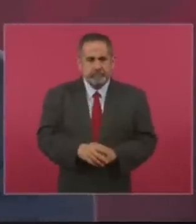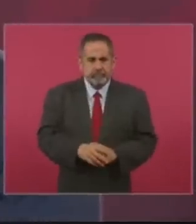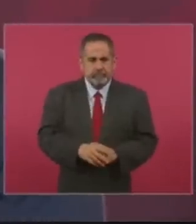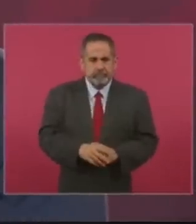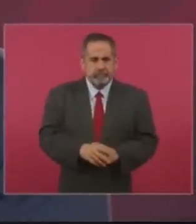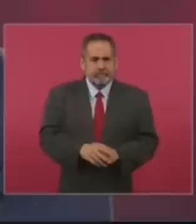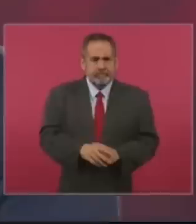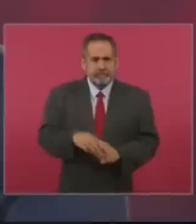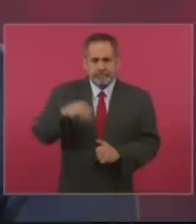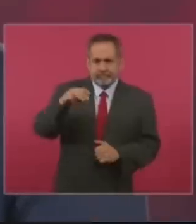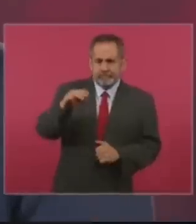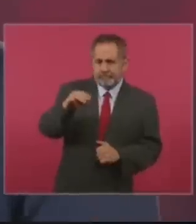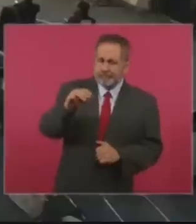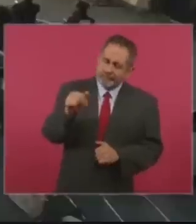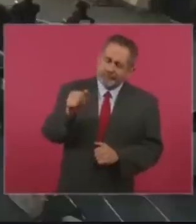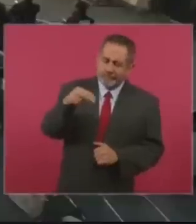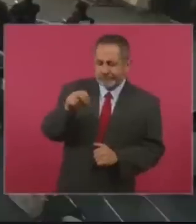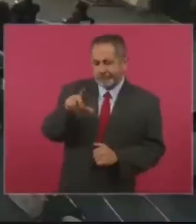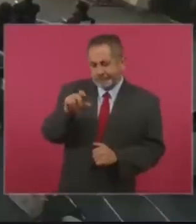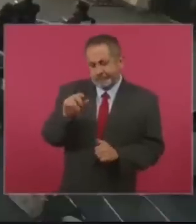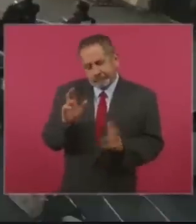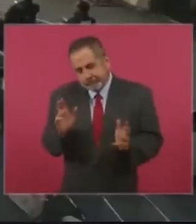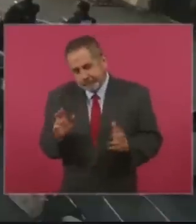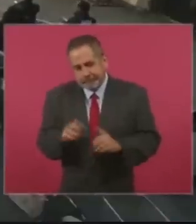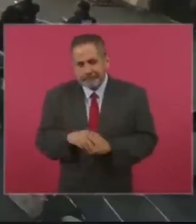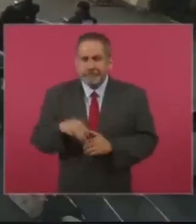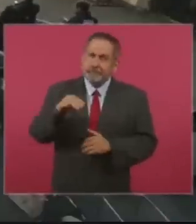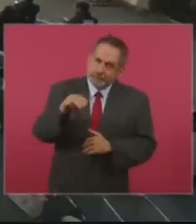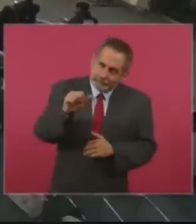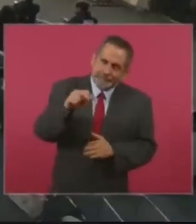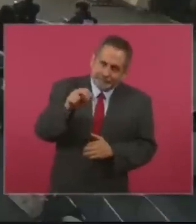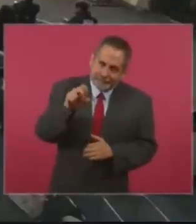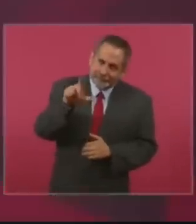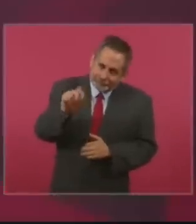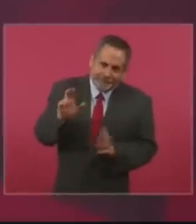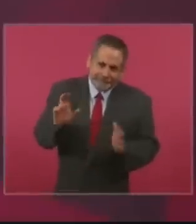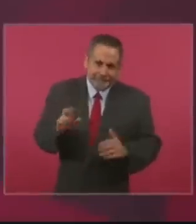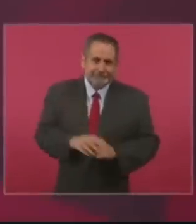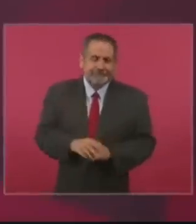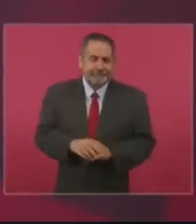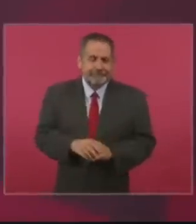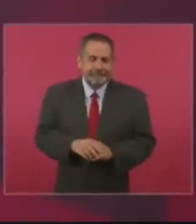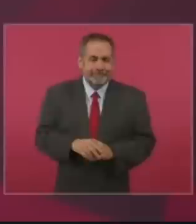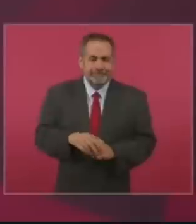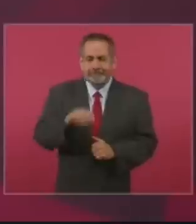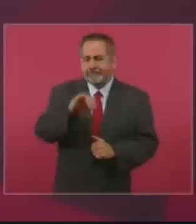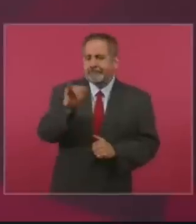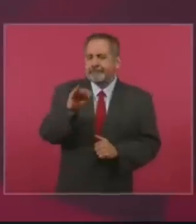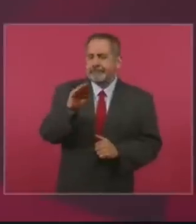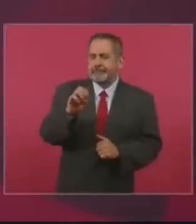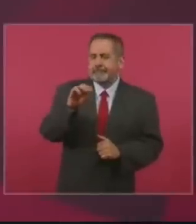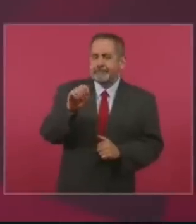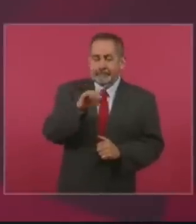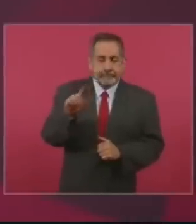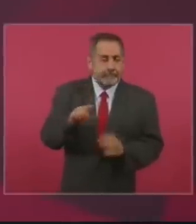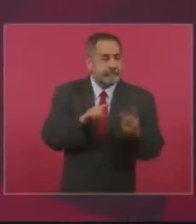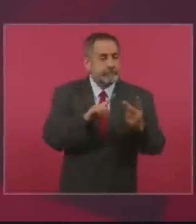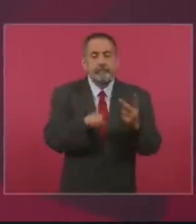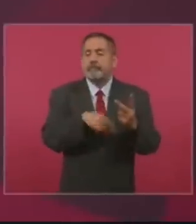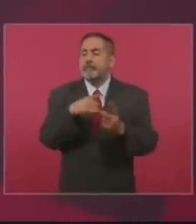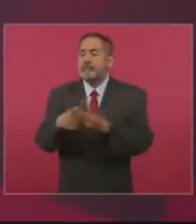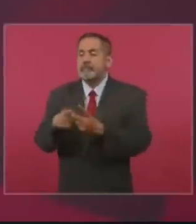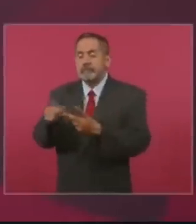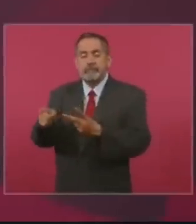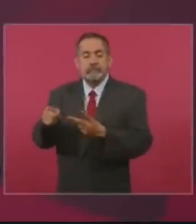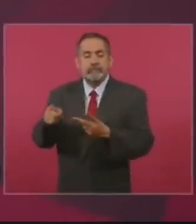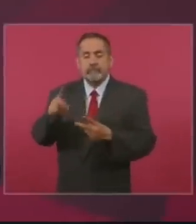Manolo bueno Manolo Manolo de Jiménez y la maestra